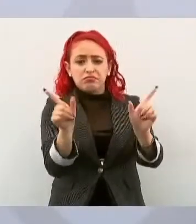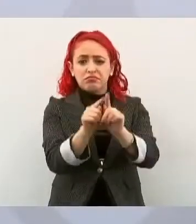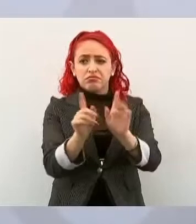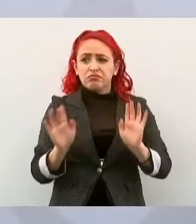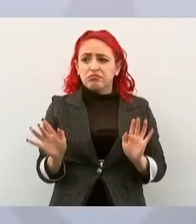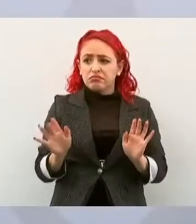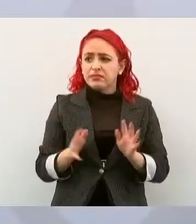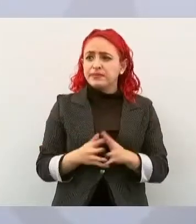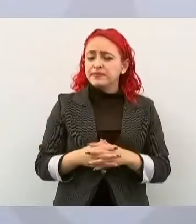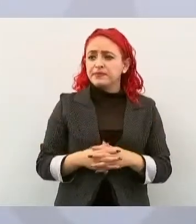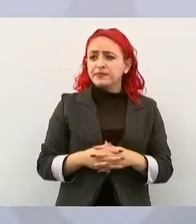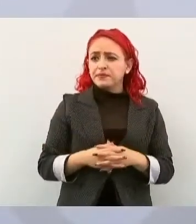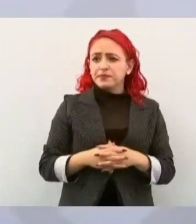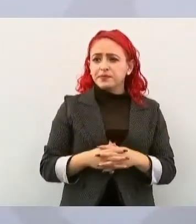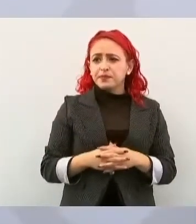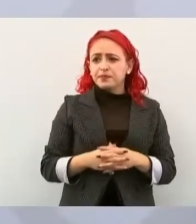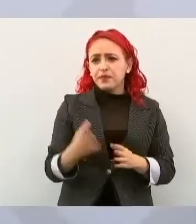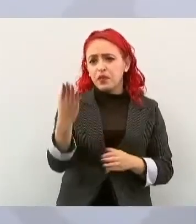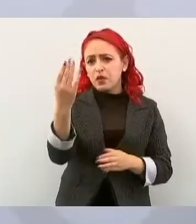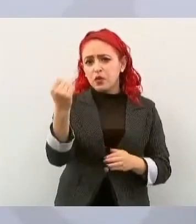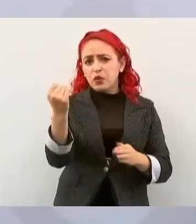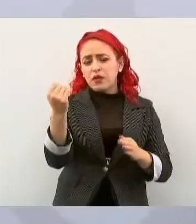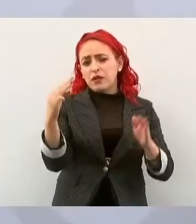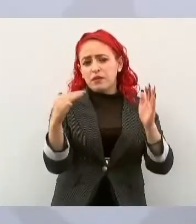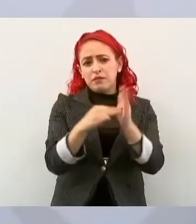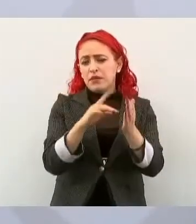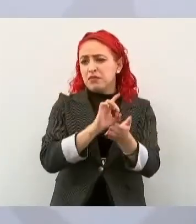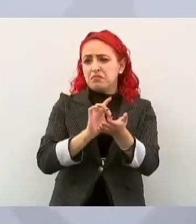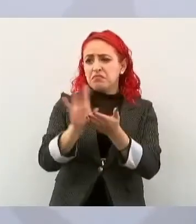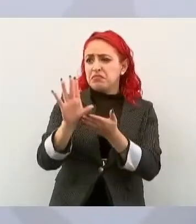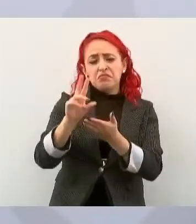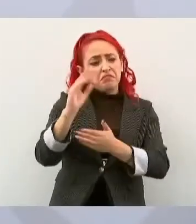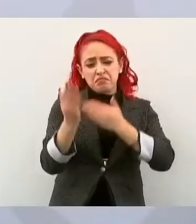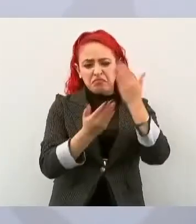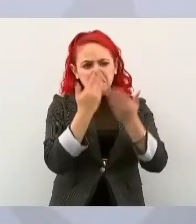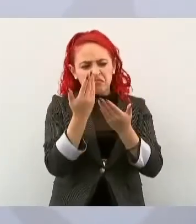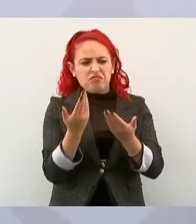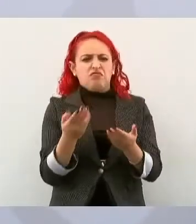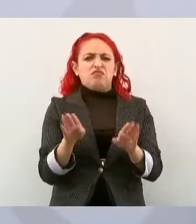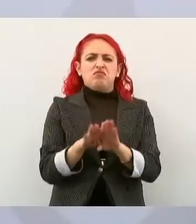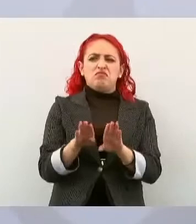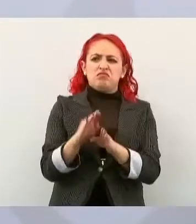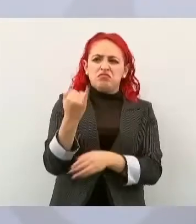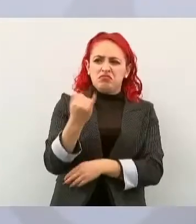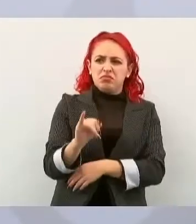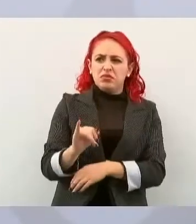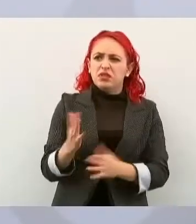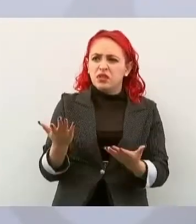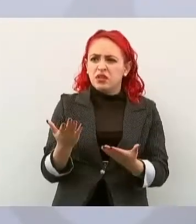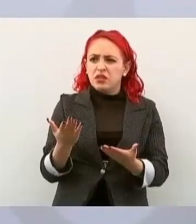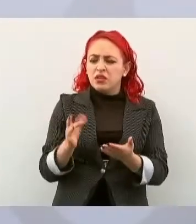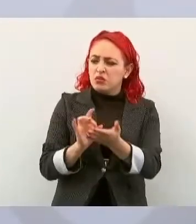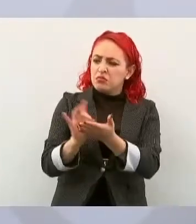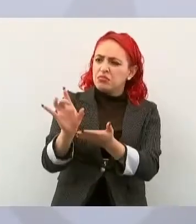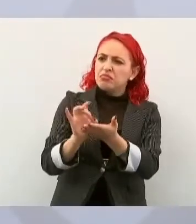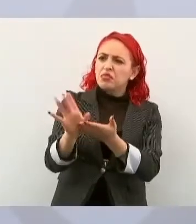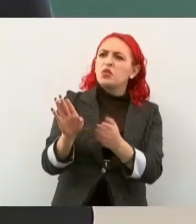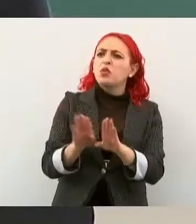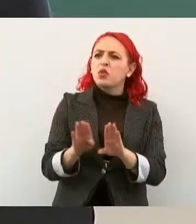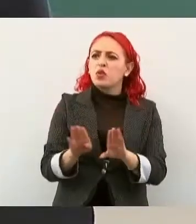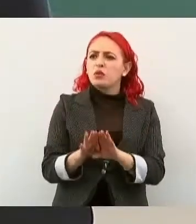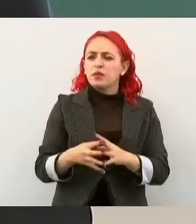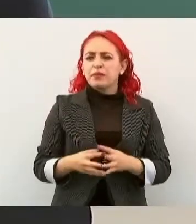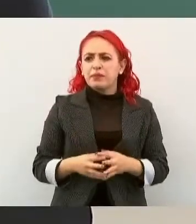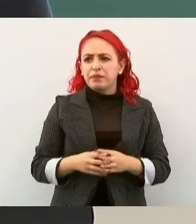que 9,000 tienen que quedar afuera. ¿Cómo los eliminamos?